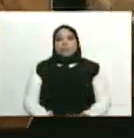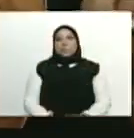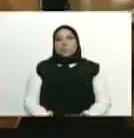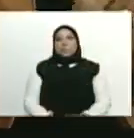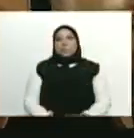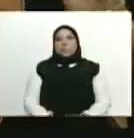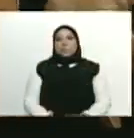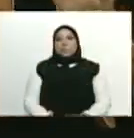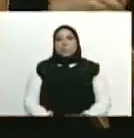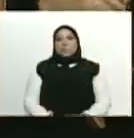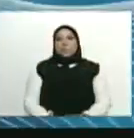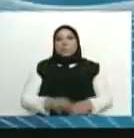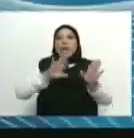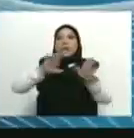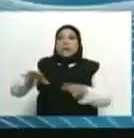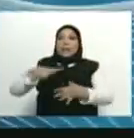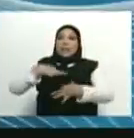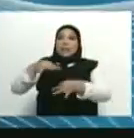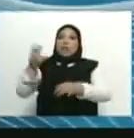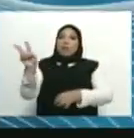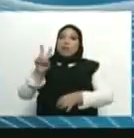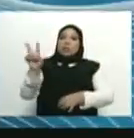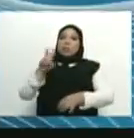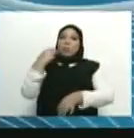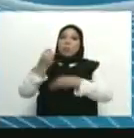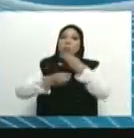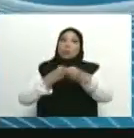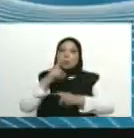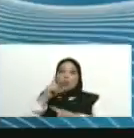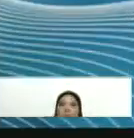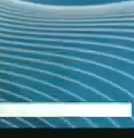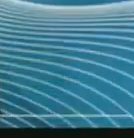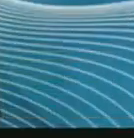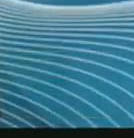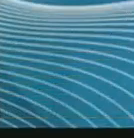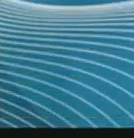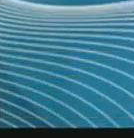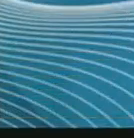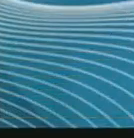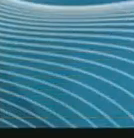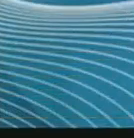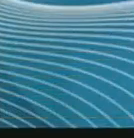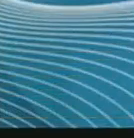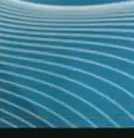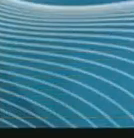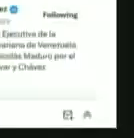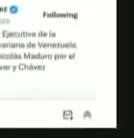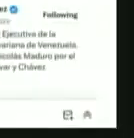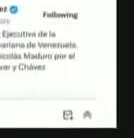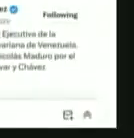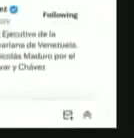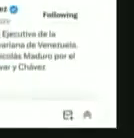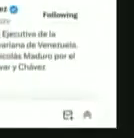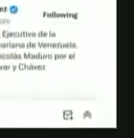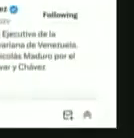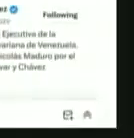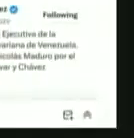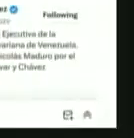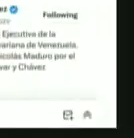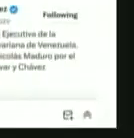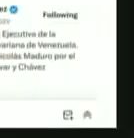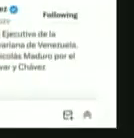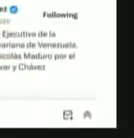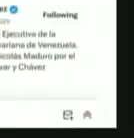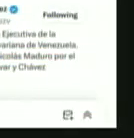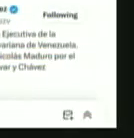Revisamos otra de las noticias de interés nacional desde la cuenta de la prensa de la gobernación de Apure. Gobernador Piñate participa en el arreo